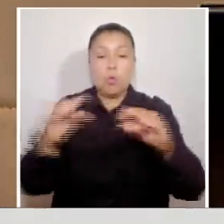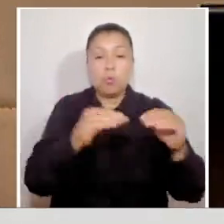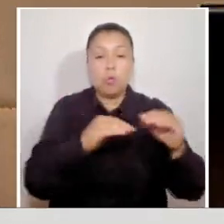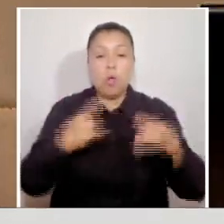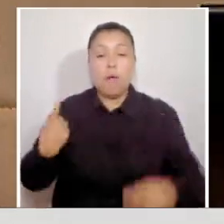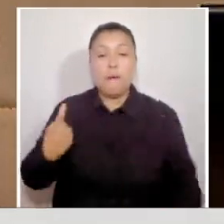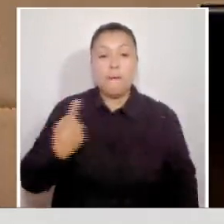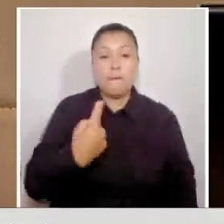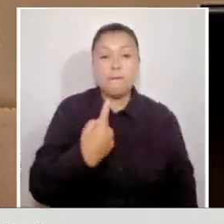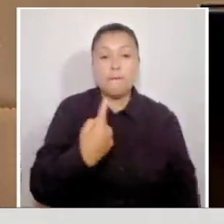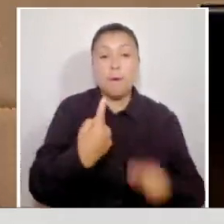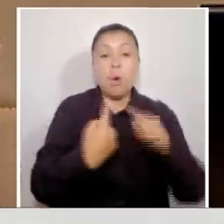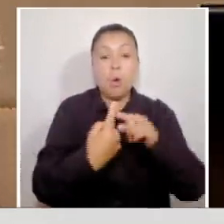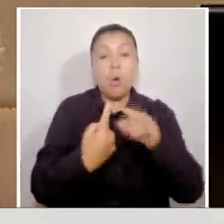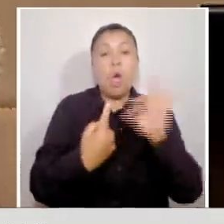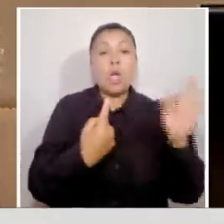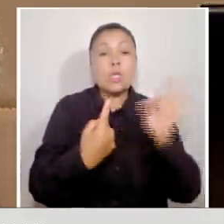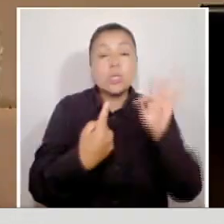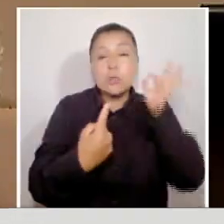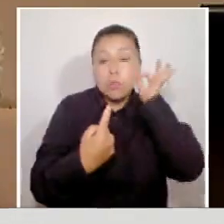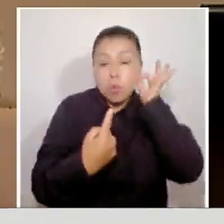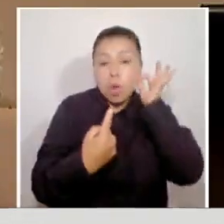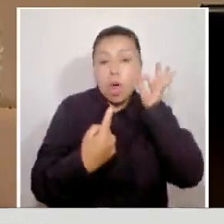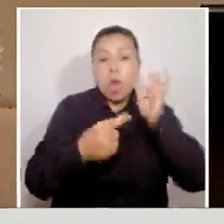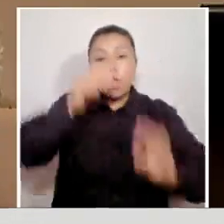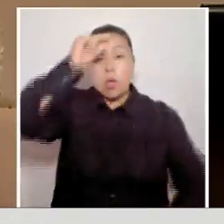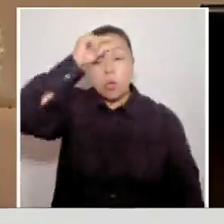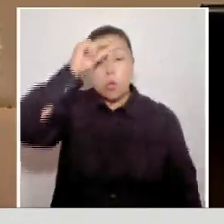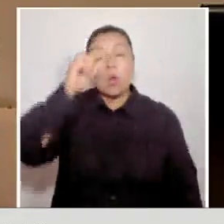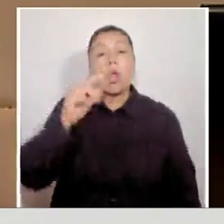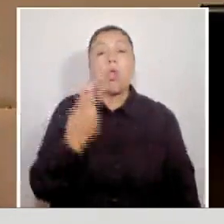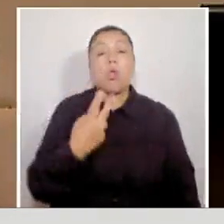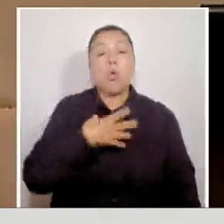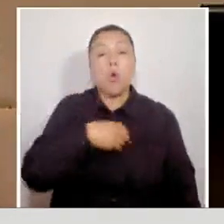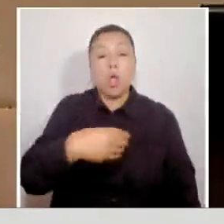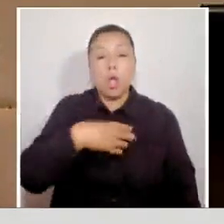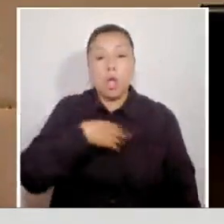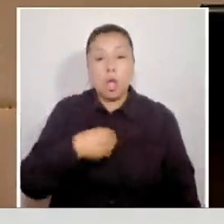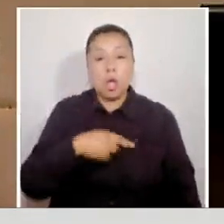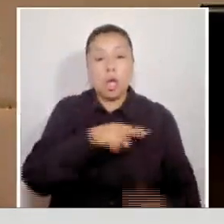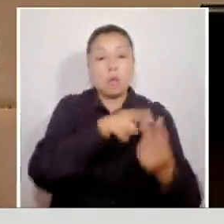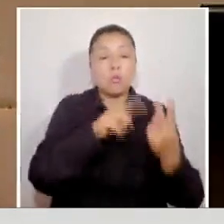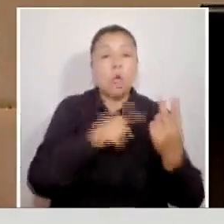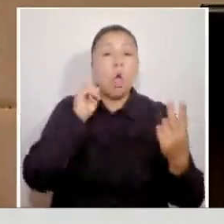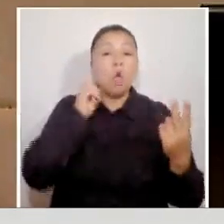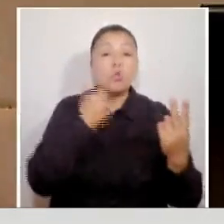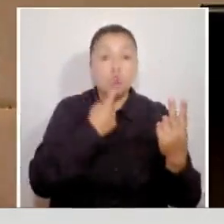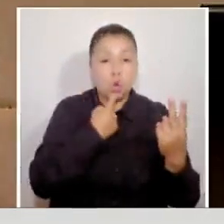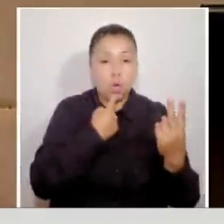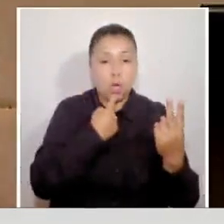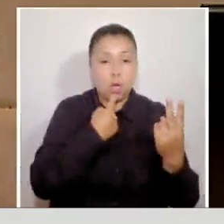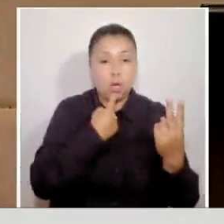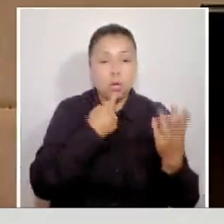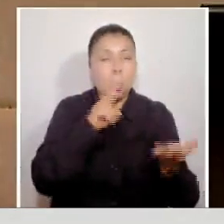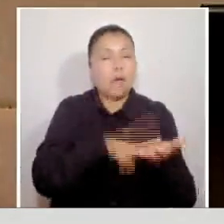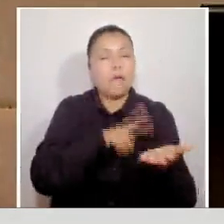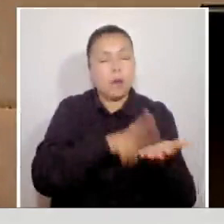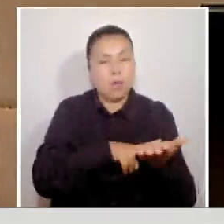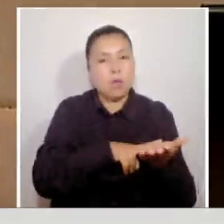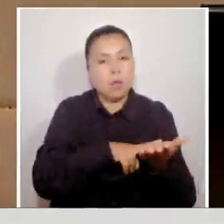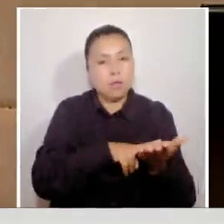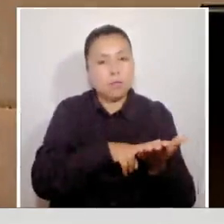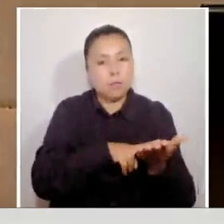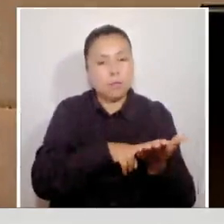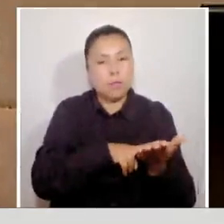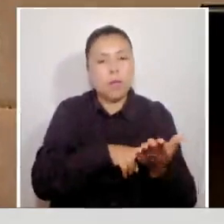una señora una vecina Coronel que tiene dos hijas que nacieron sordas Y la verdad es que ha tenido